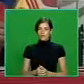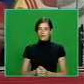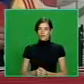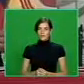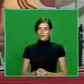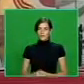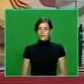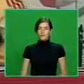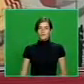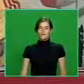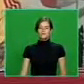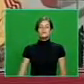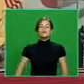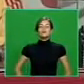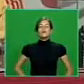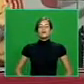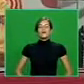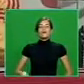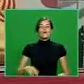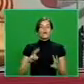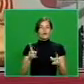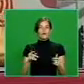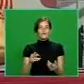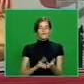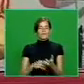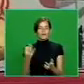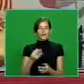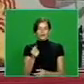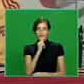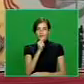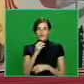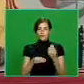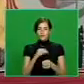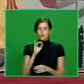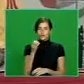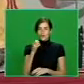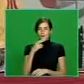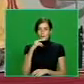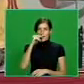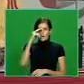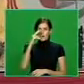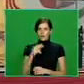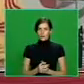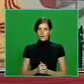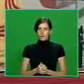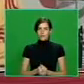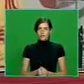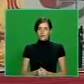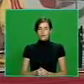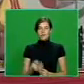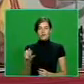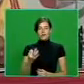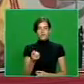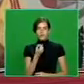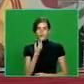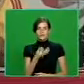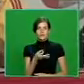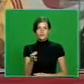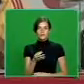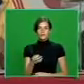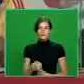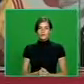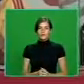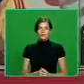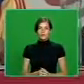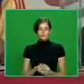vale Bueno realmente la entrevista que hizo José Vicente Rangel padre fue sin contemplaciones se le fue